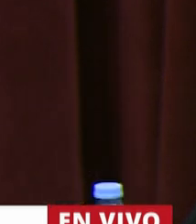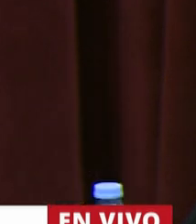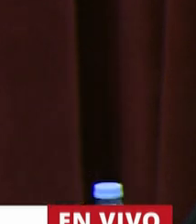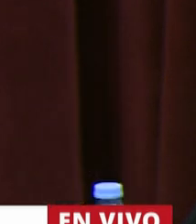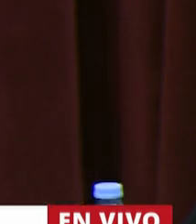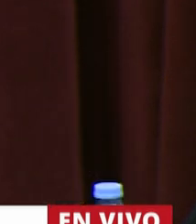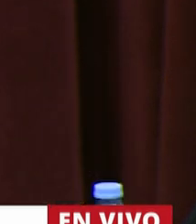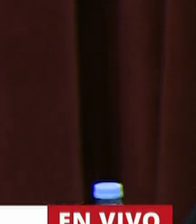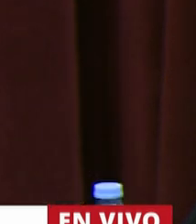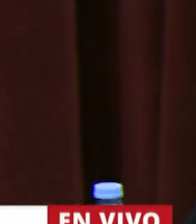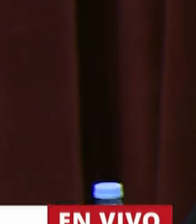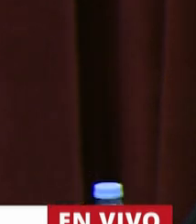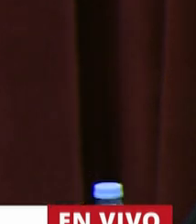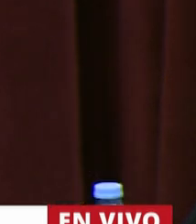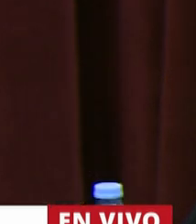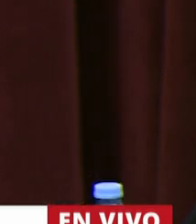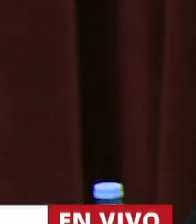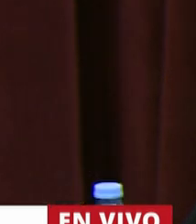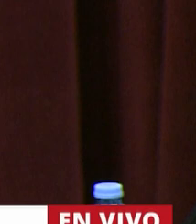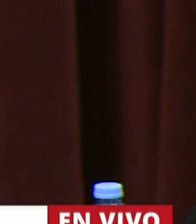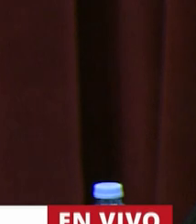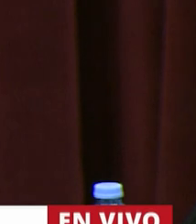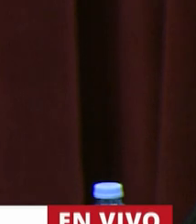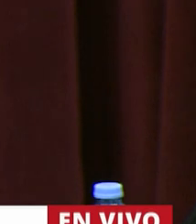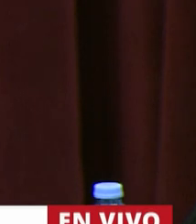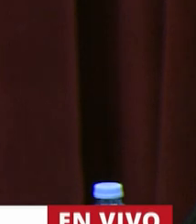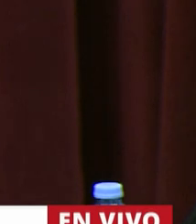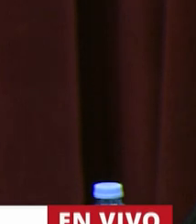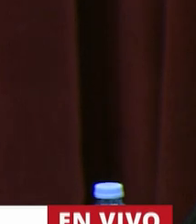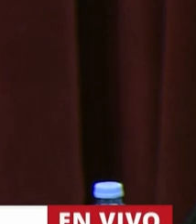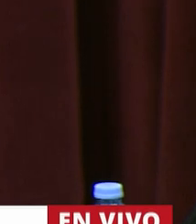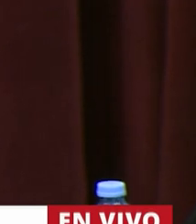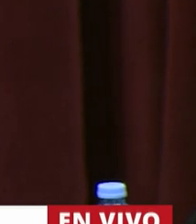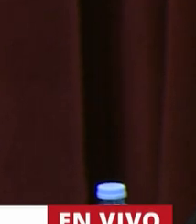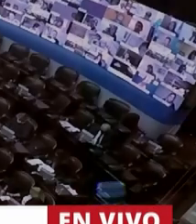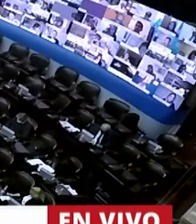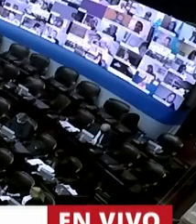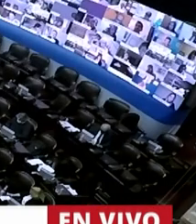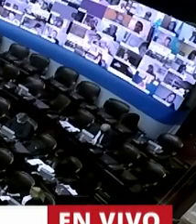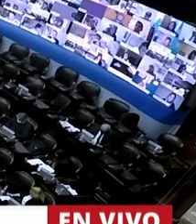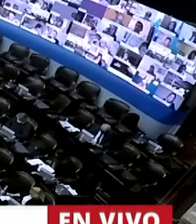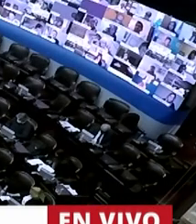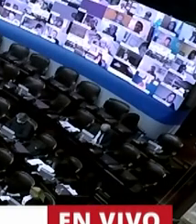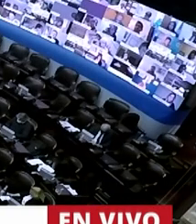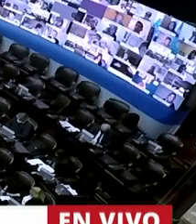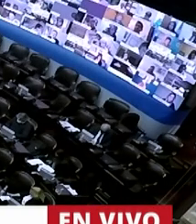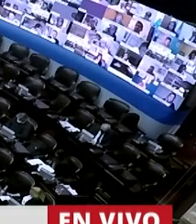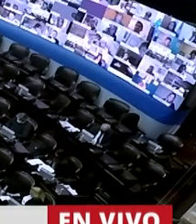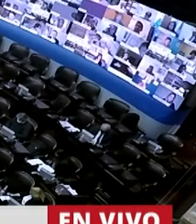Aguirre cacase Alejandro tiene la palabra Gracias